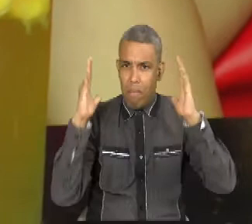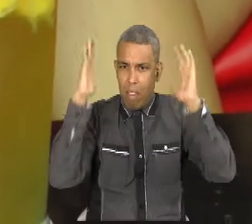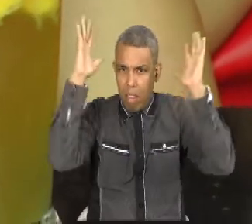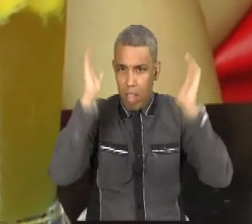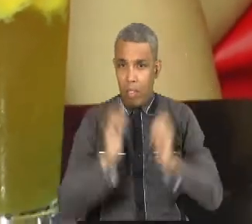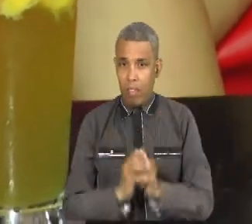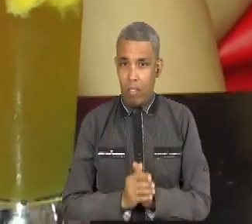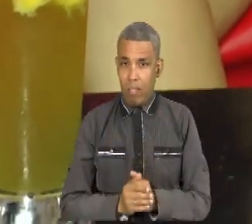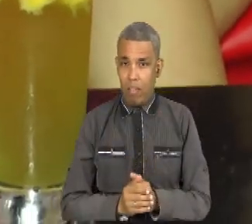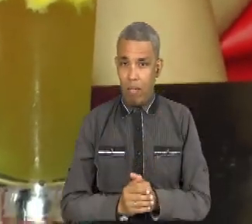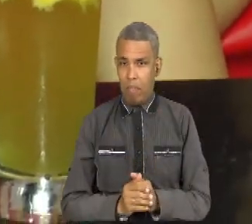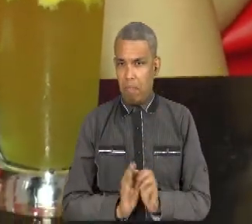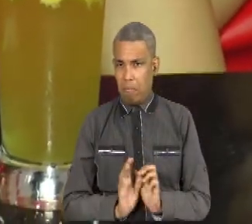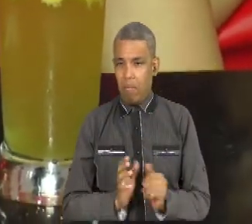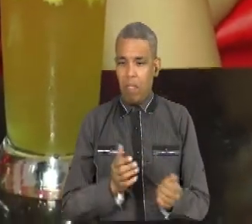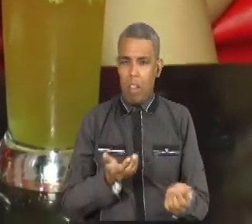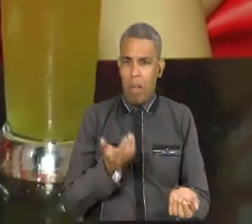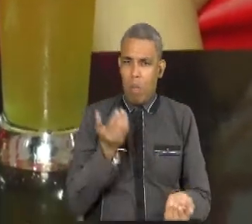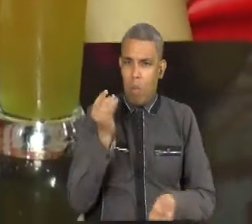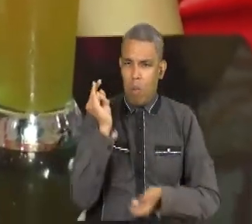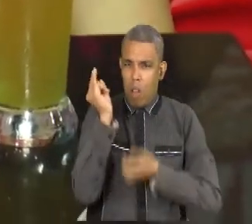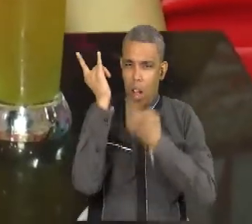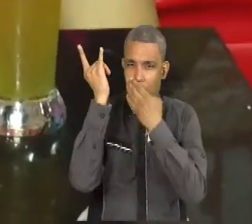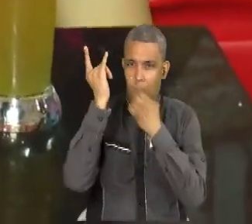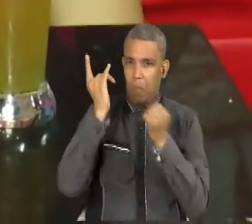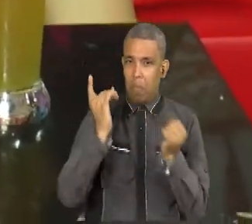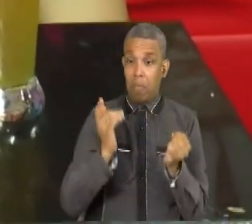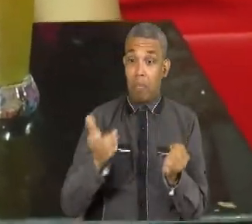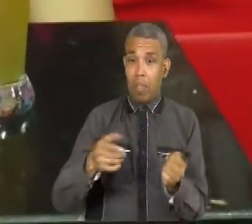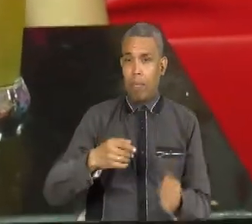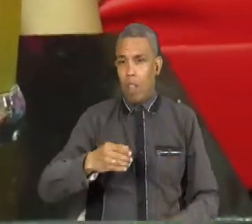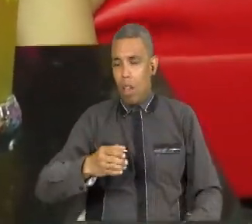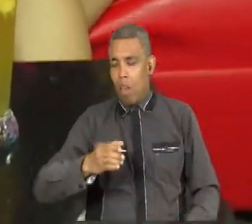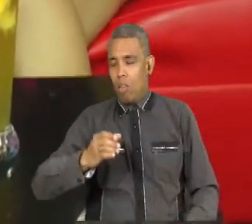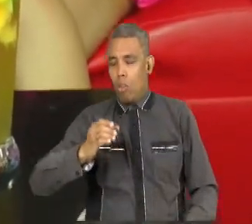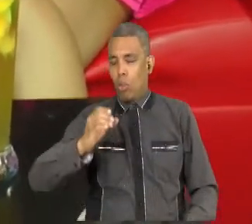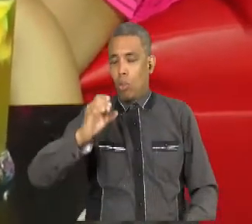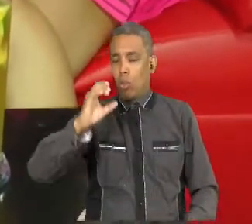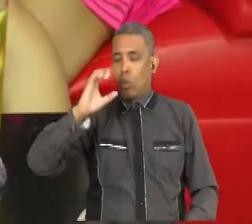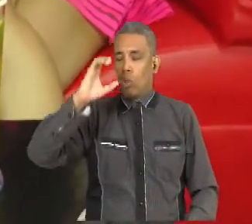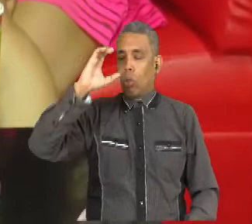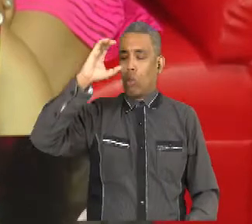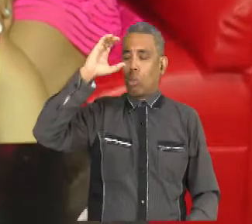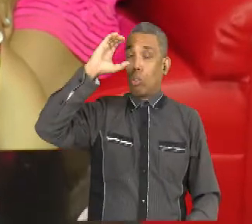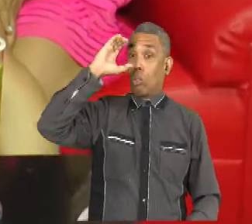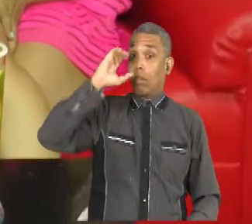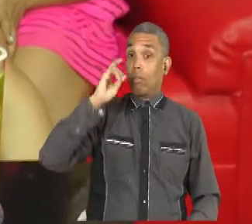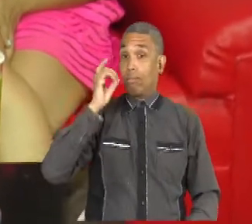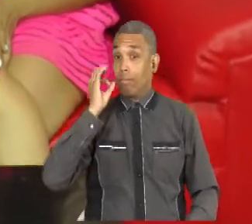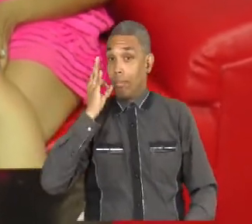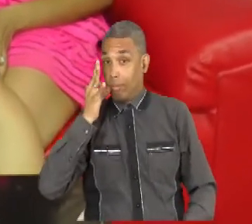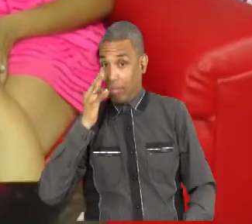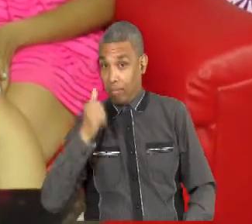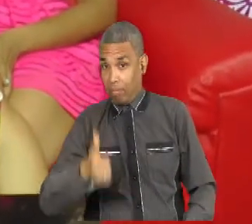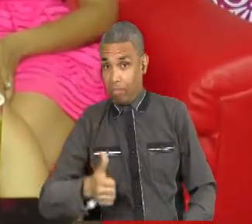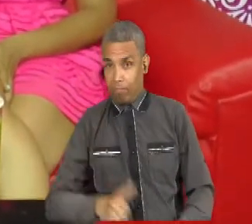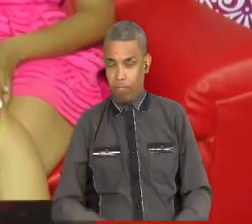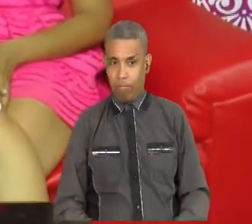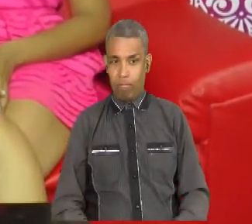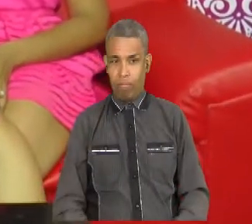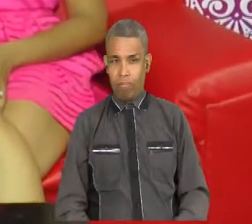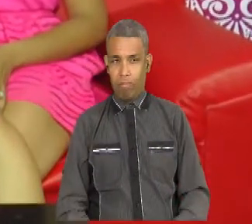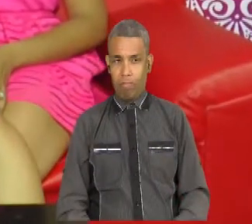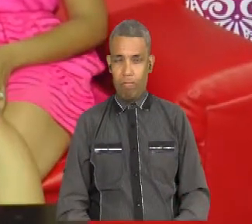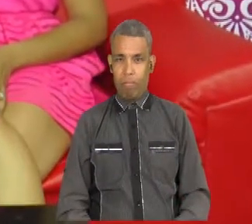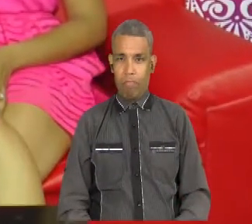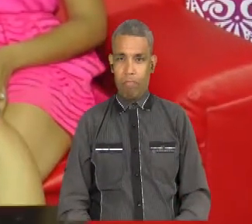nosotras ahorita, y poderle contar a todos nuestros televidentes que la cervecería es el sitio ideal para cualquier ocasión. Vamos a